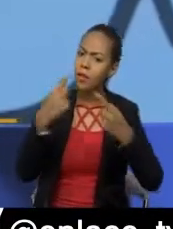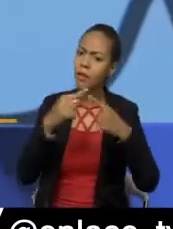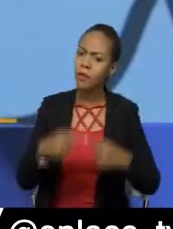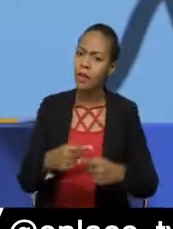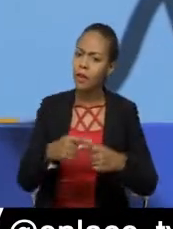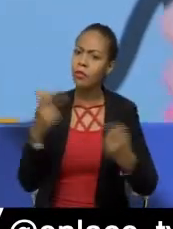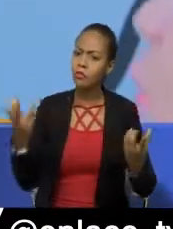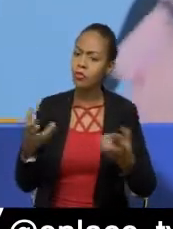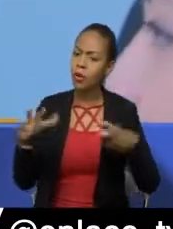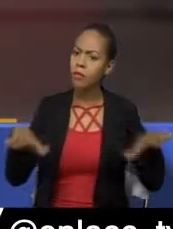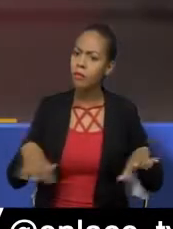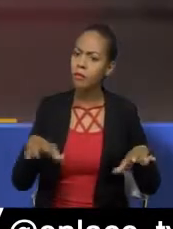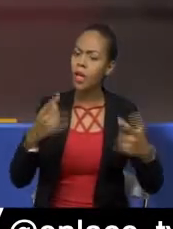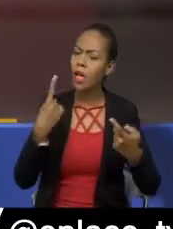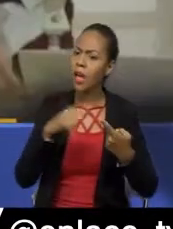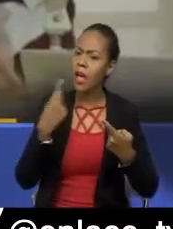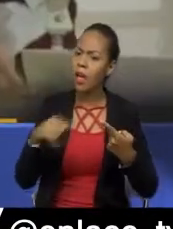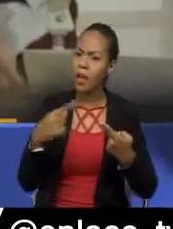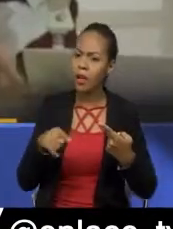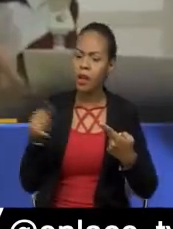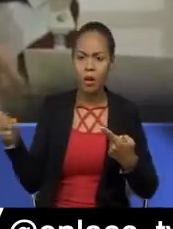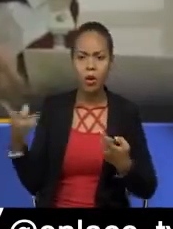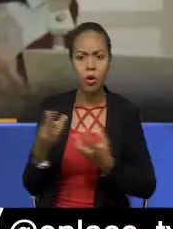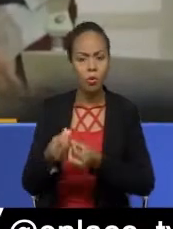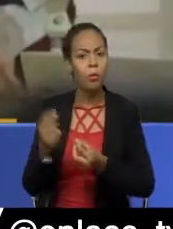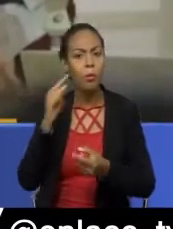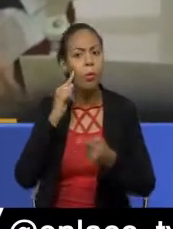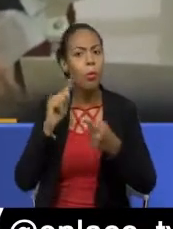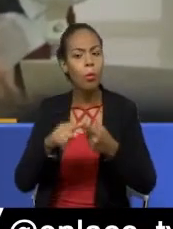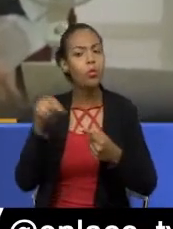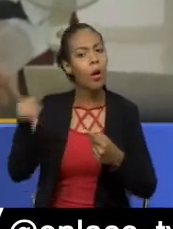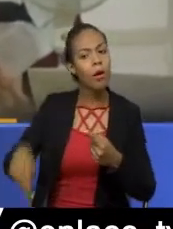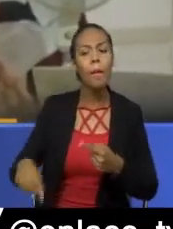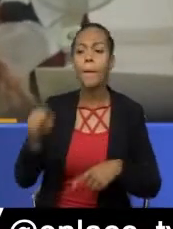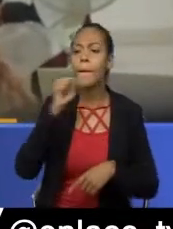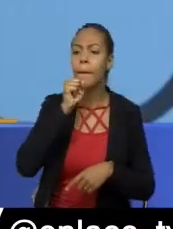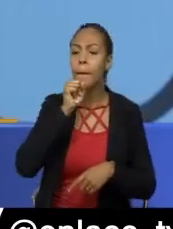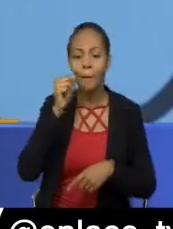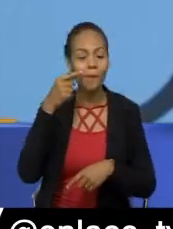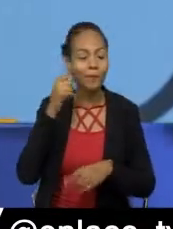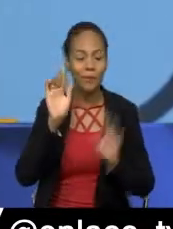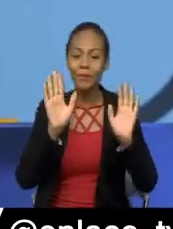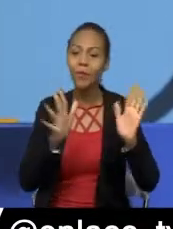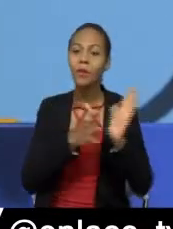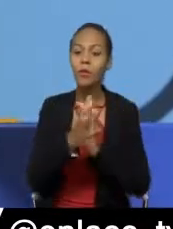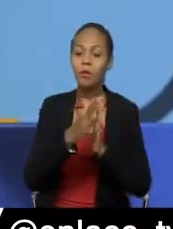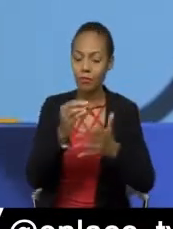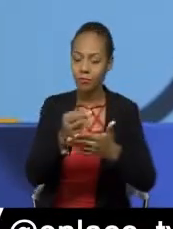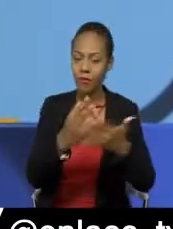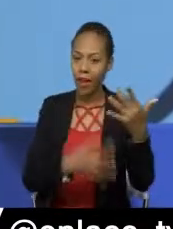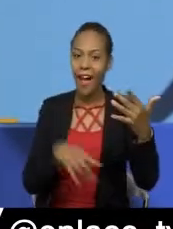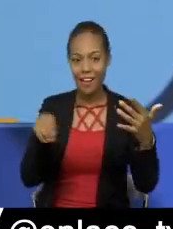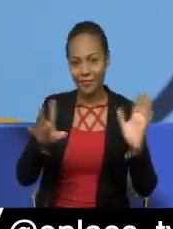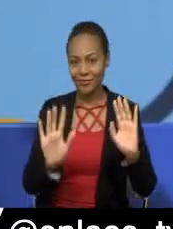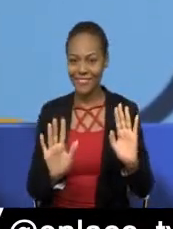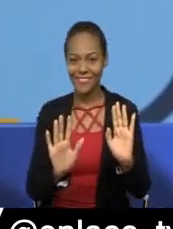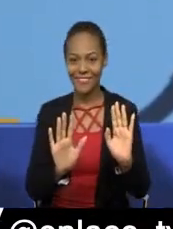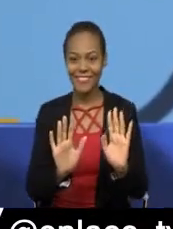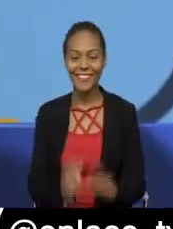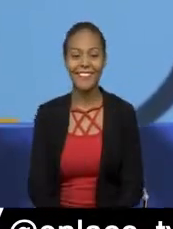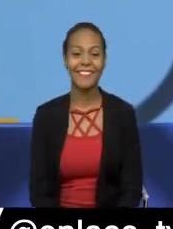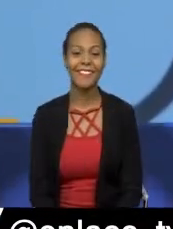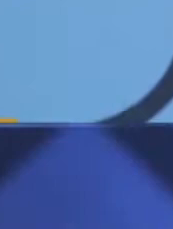del Ministerio Público para conocer el propósito de vida de los barranqueños. Los esperamos con esto y más en instantes.